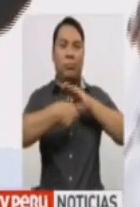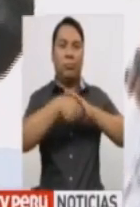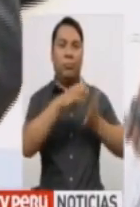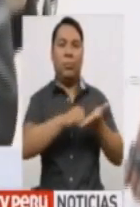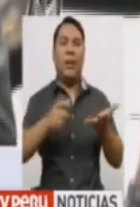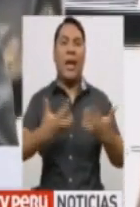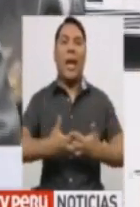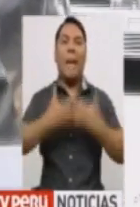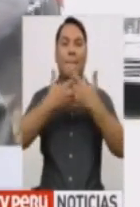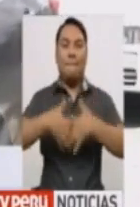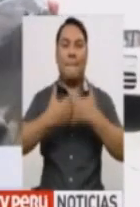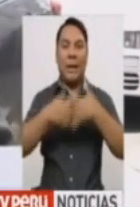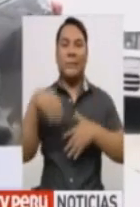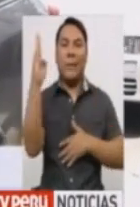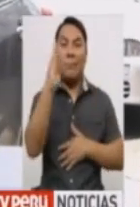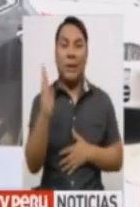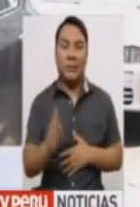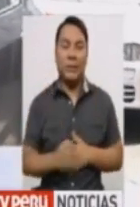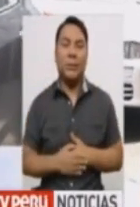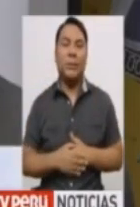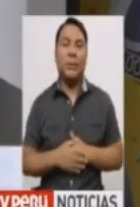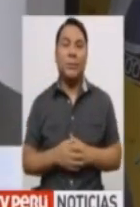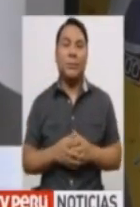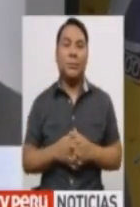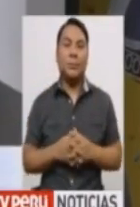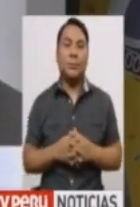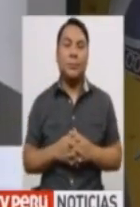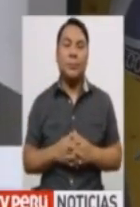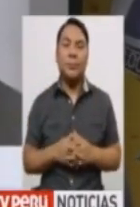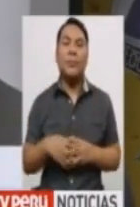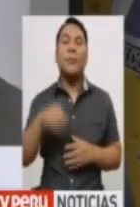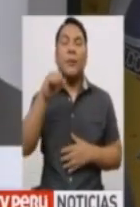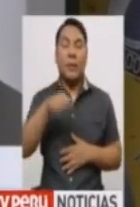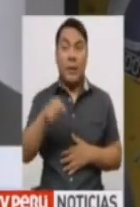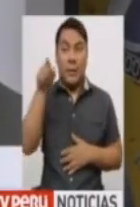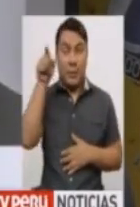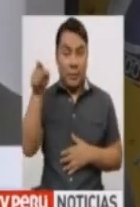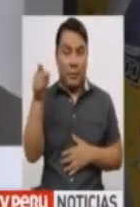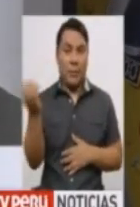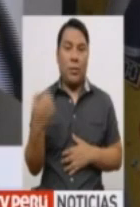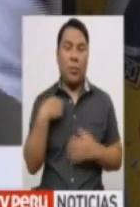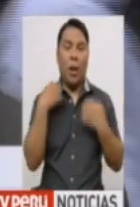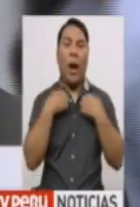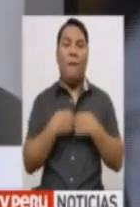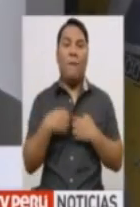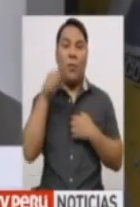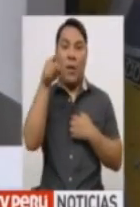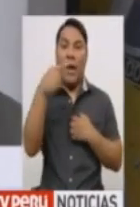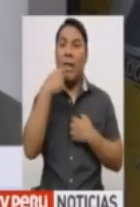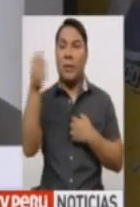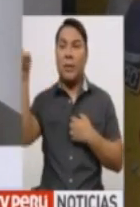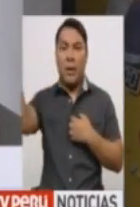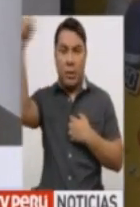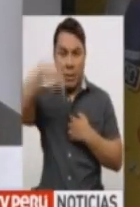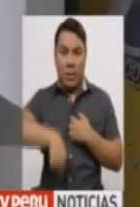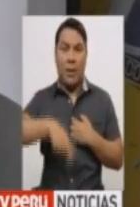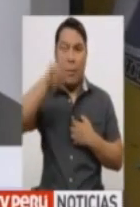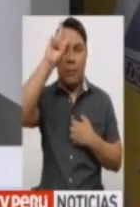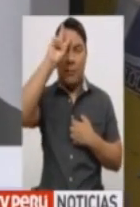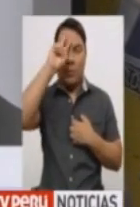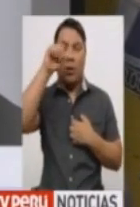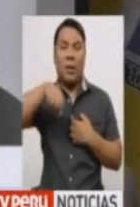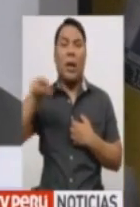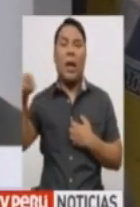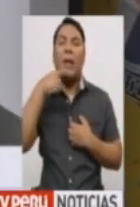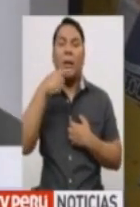Así lo confirmó su abogado, Luis Peña. Él lo que quiere es venir al país, conocer de manera clara cuál